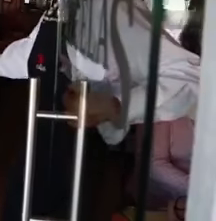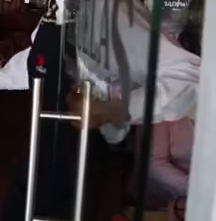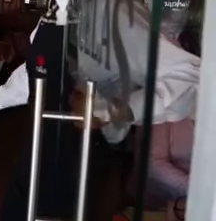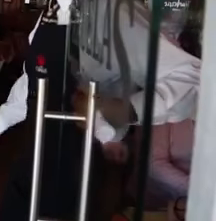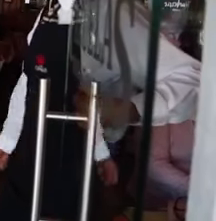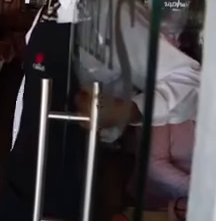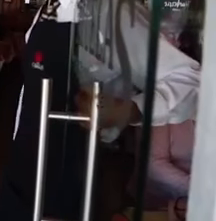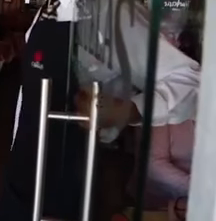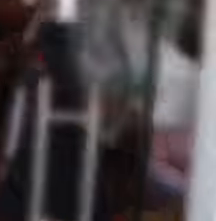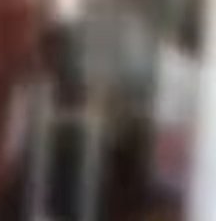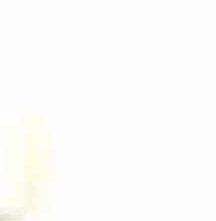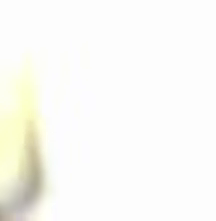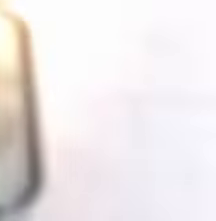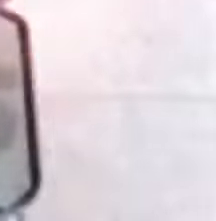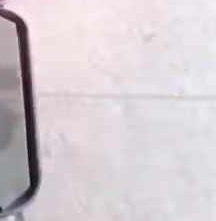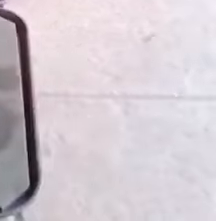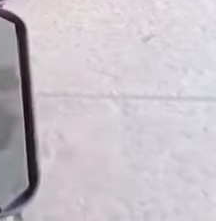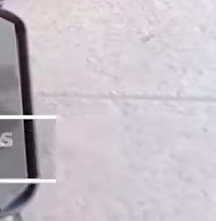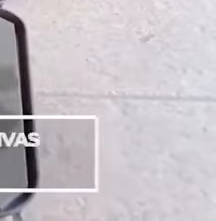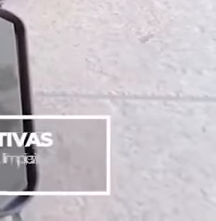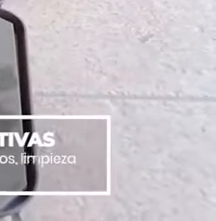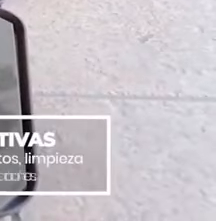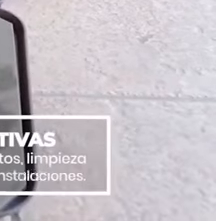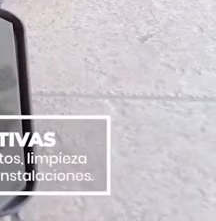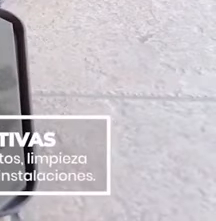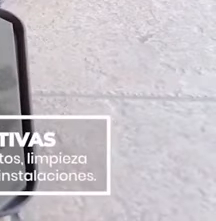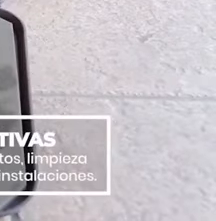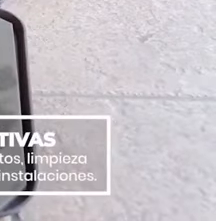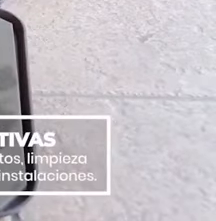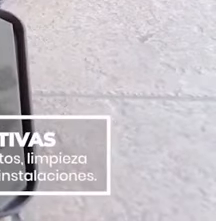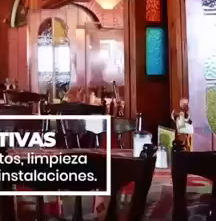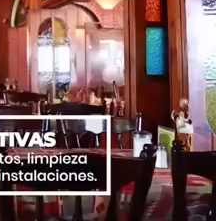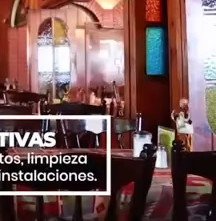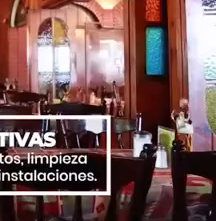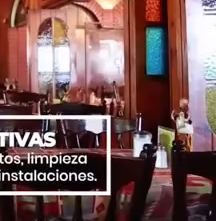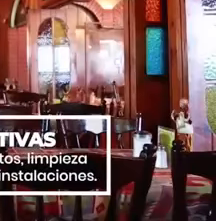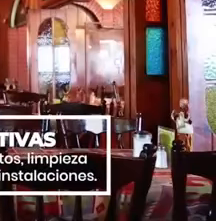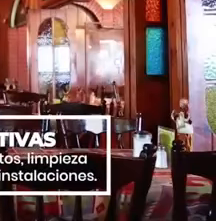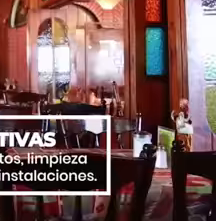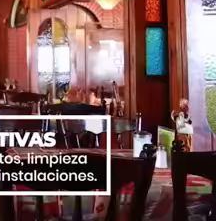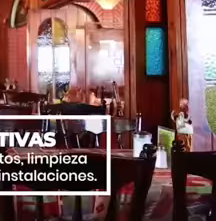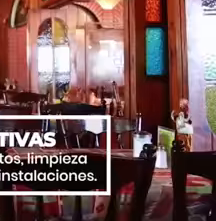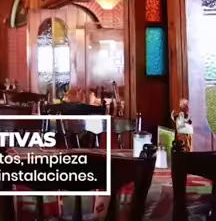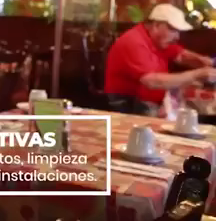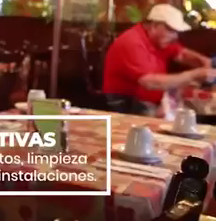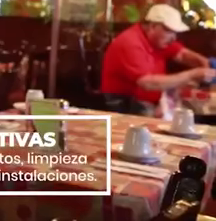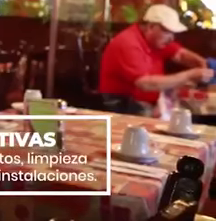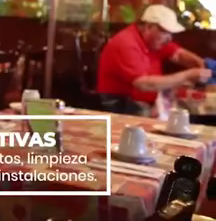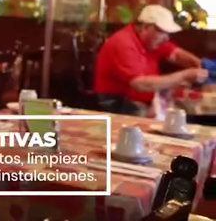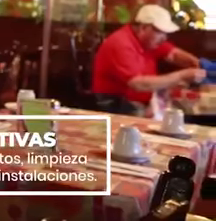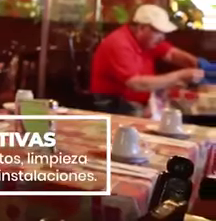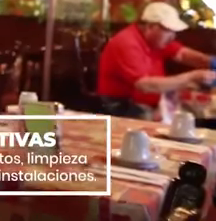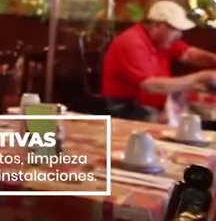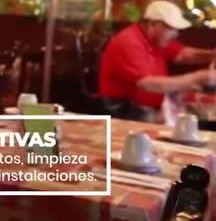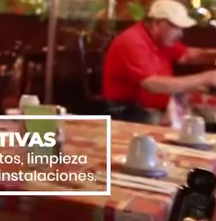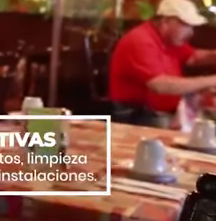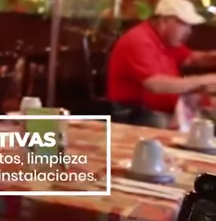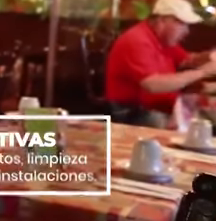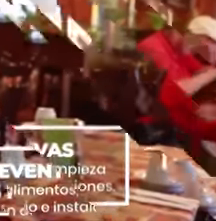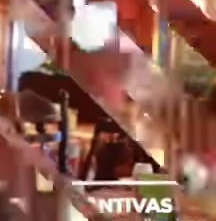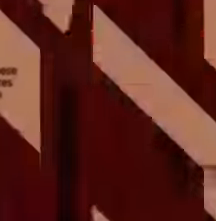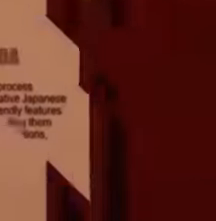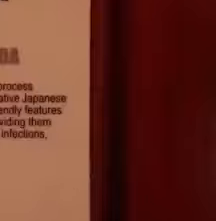hace 35 años. Mantenemos una serie de medidas sanitarias en todas las instalaciones. Contamos con un servicio constante